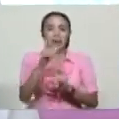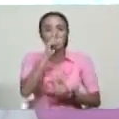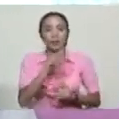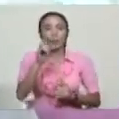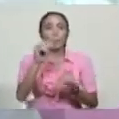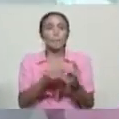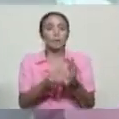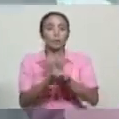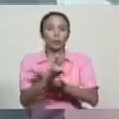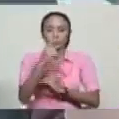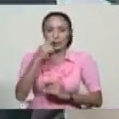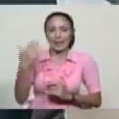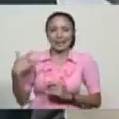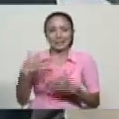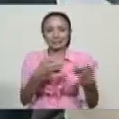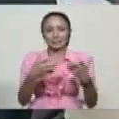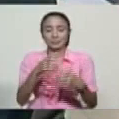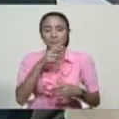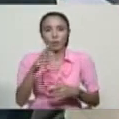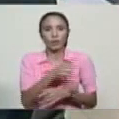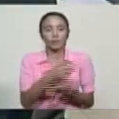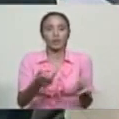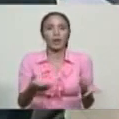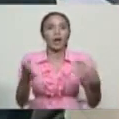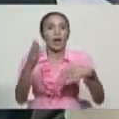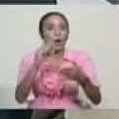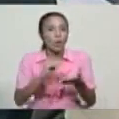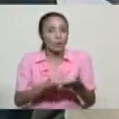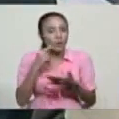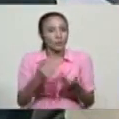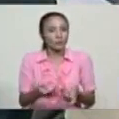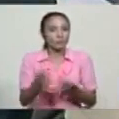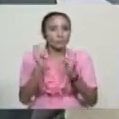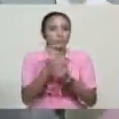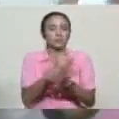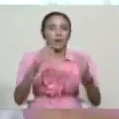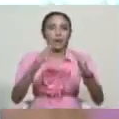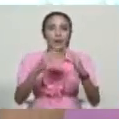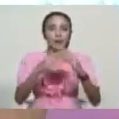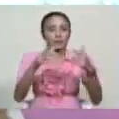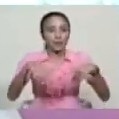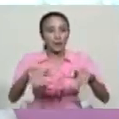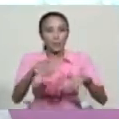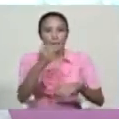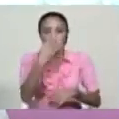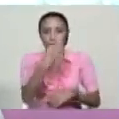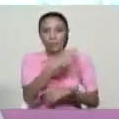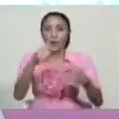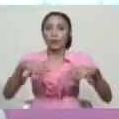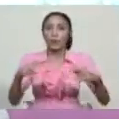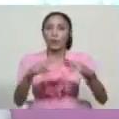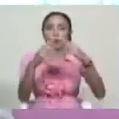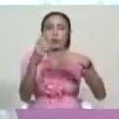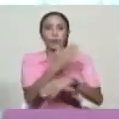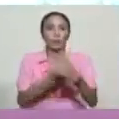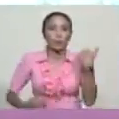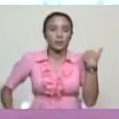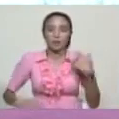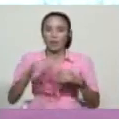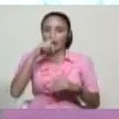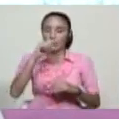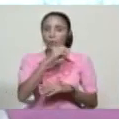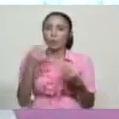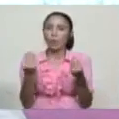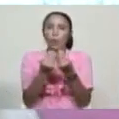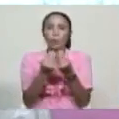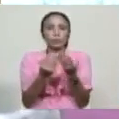2002. Y lo hacemos para encontrar al ciudadano presidente de la República Bolivariana de Venezuela, Nicolás Maduro Moros, con un conjunto